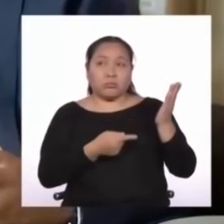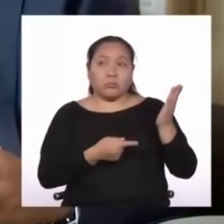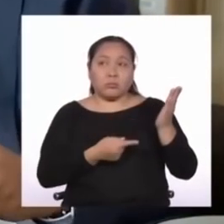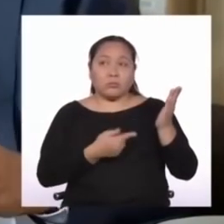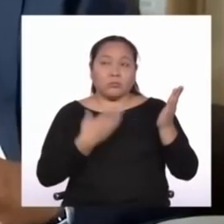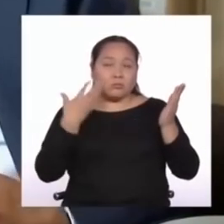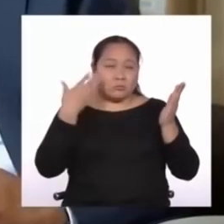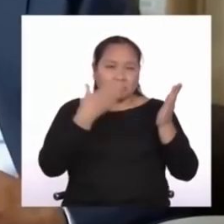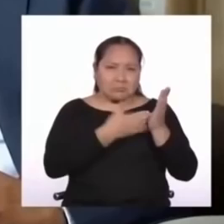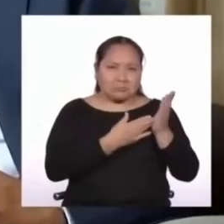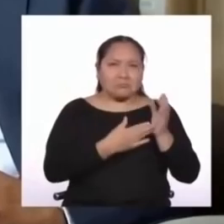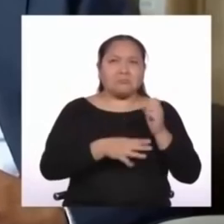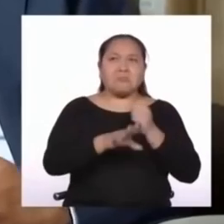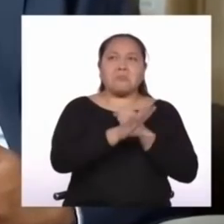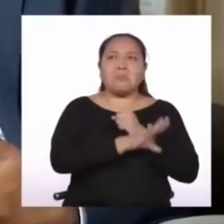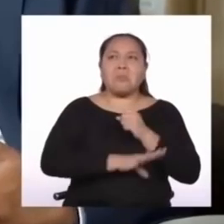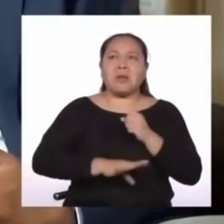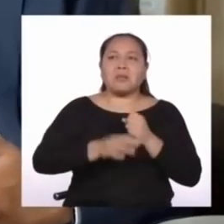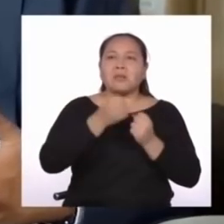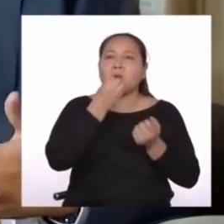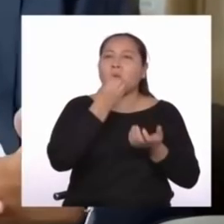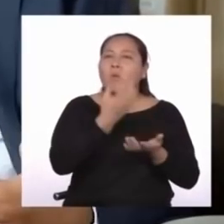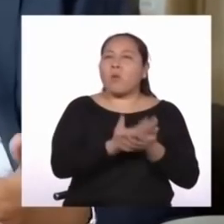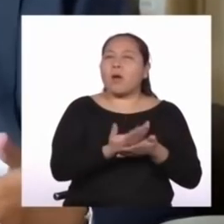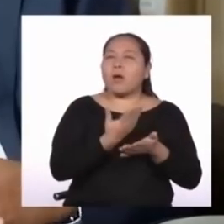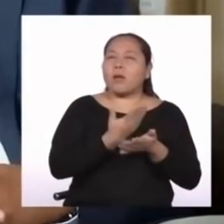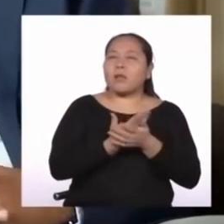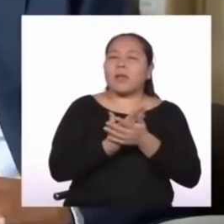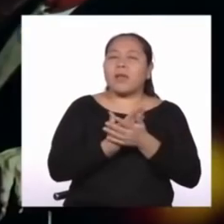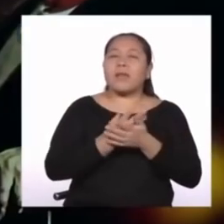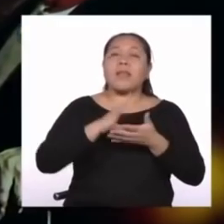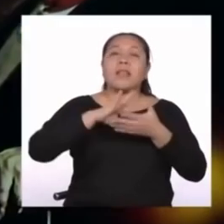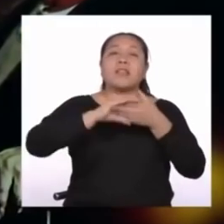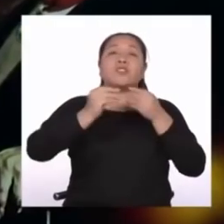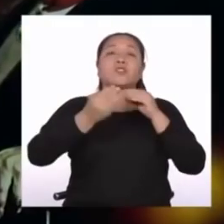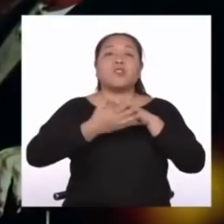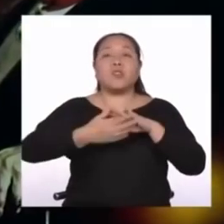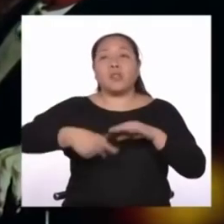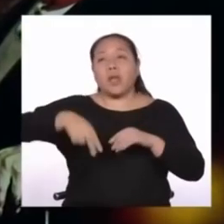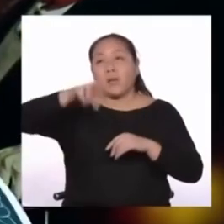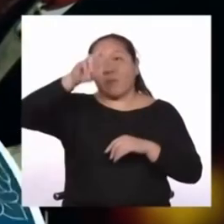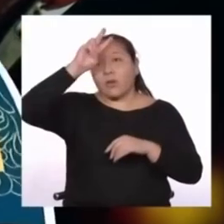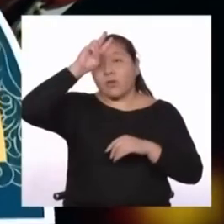muy bien consolidada sobre la historia del Perú, sobre los incas.